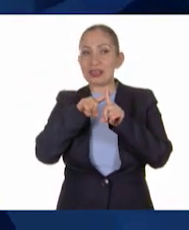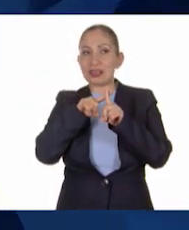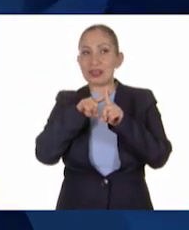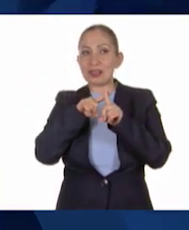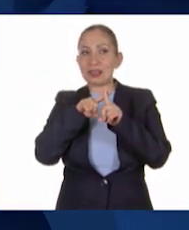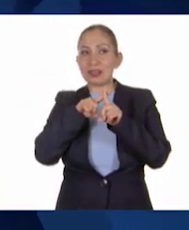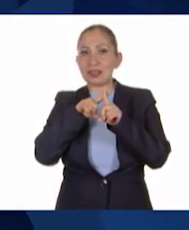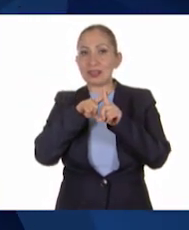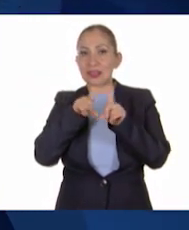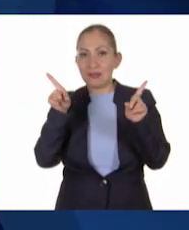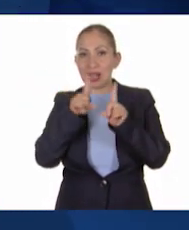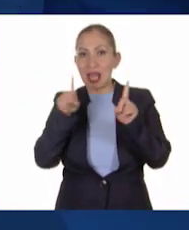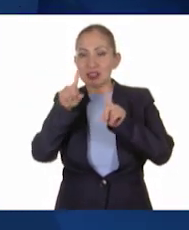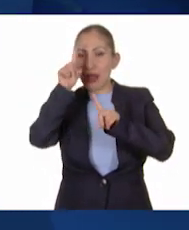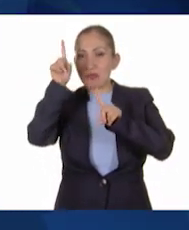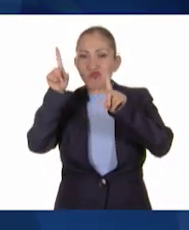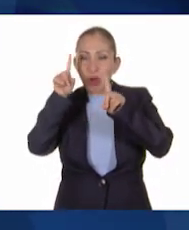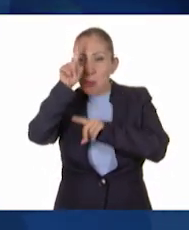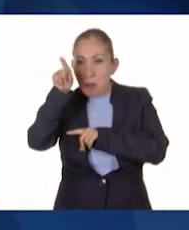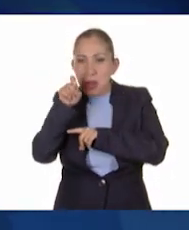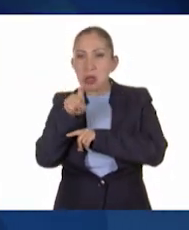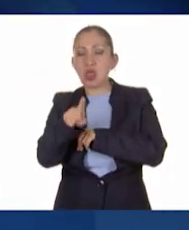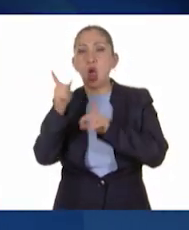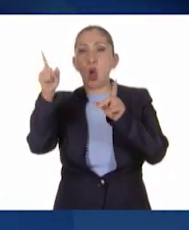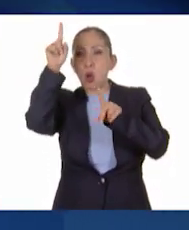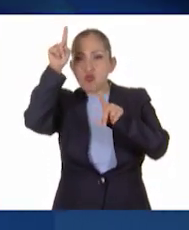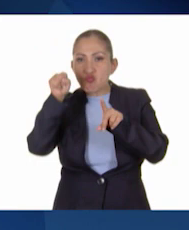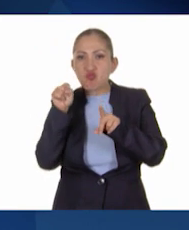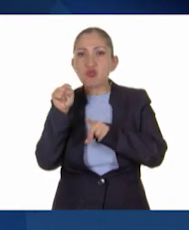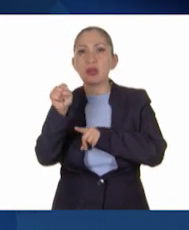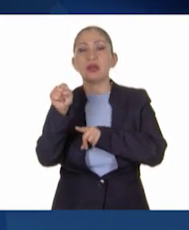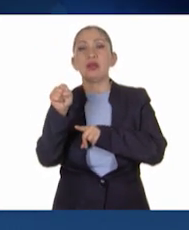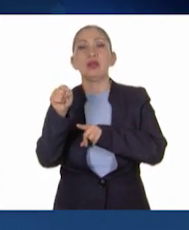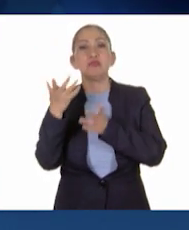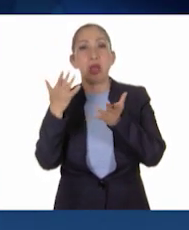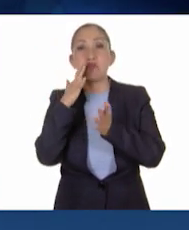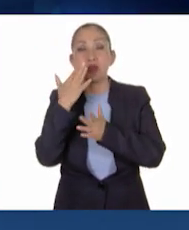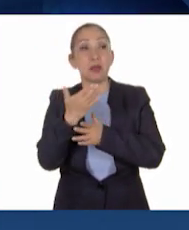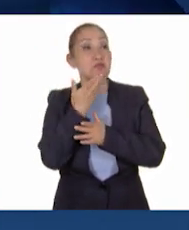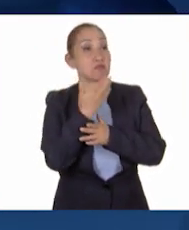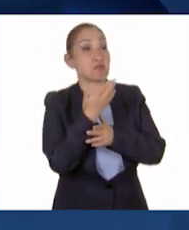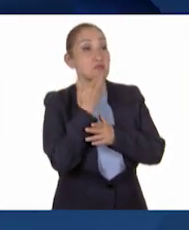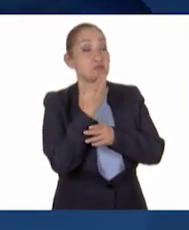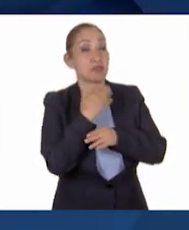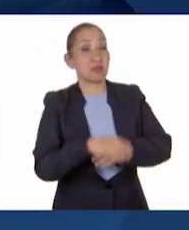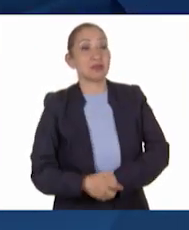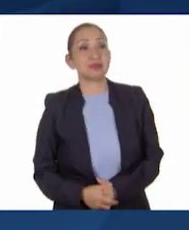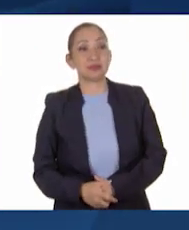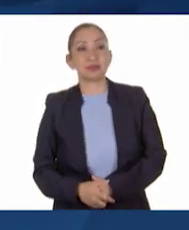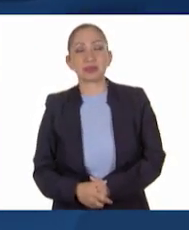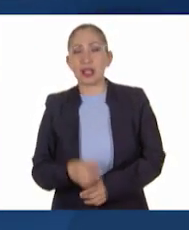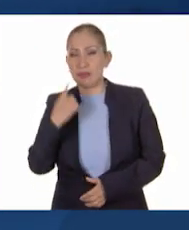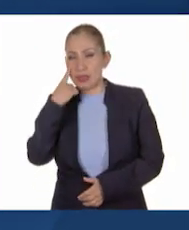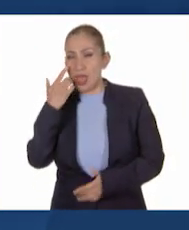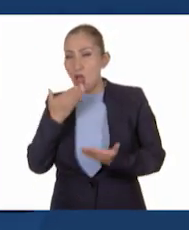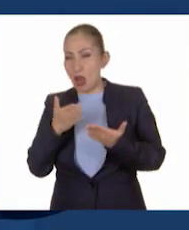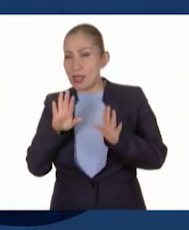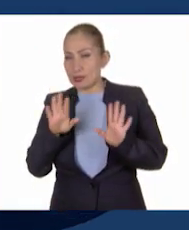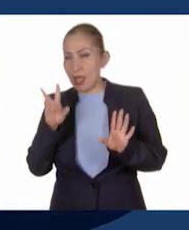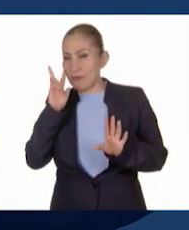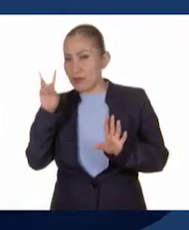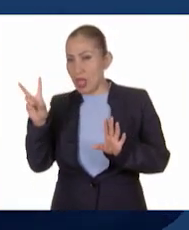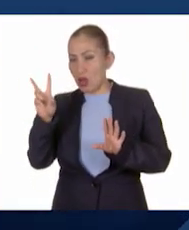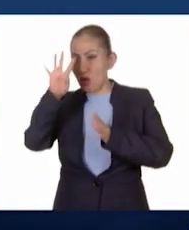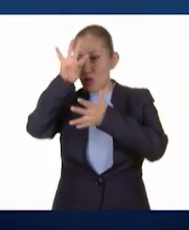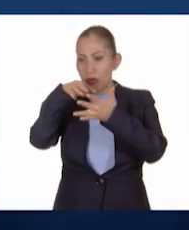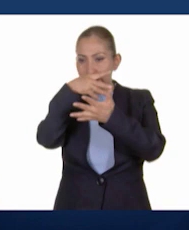diferentes signos de interrogación, de exclamación. Muy bien, María. Y mira, Gaby, ahora que ya veo esta